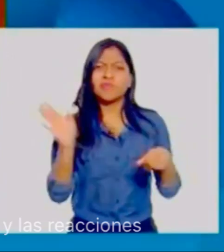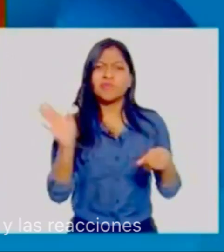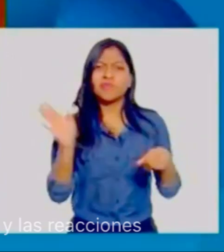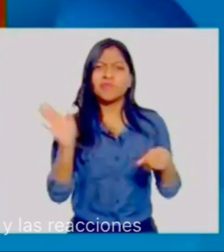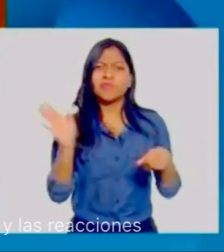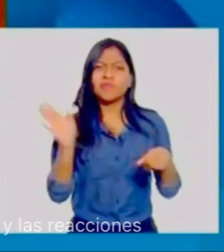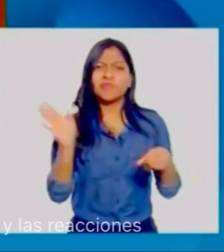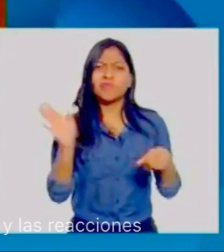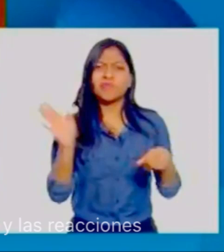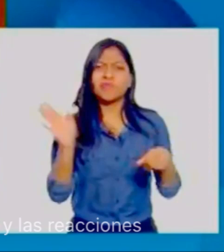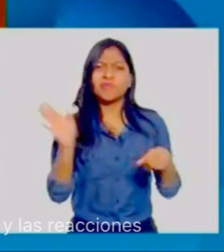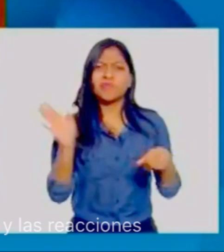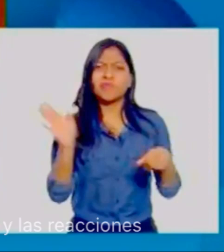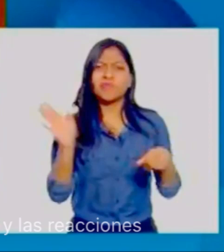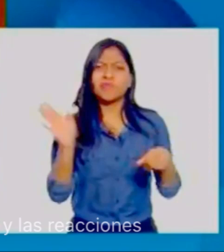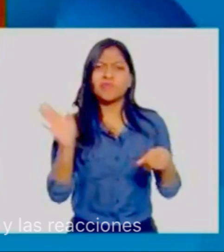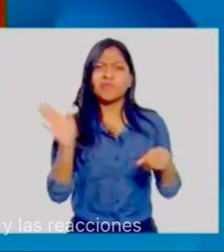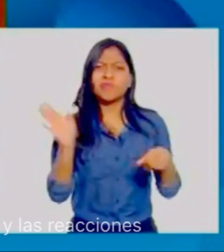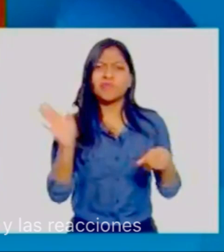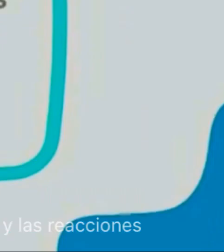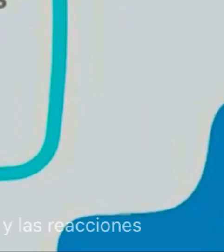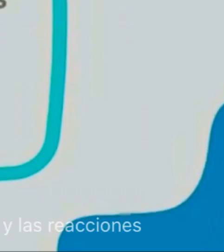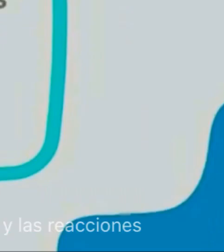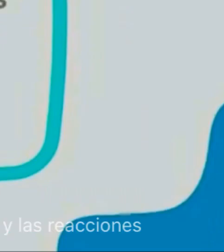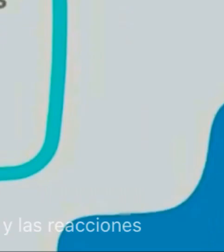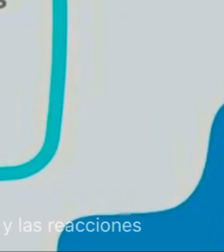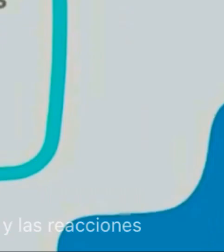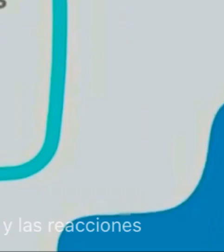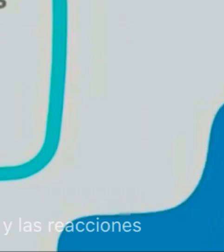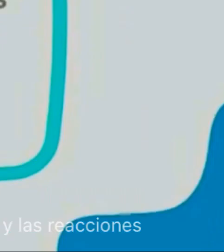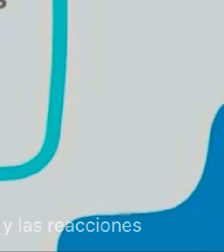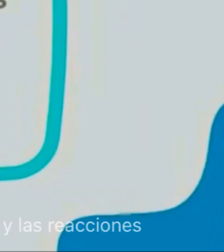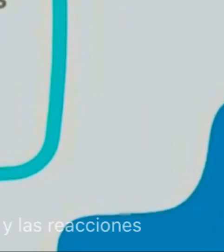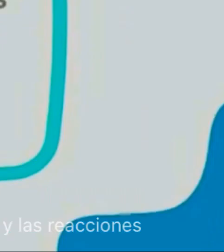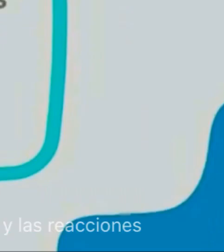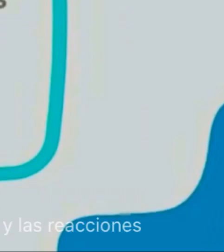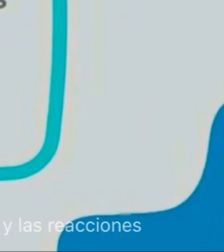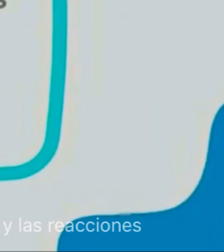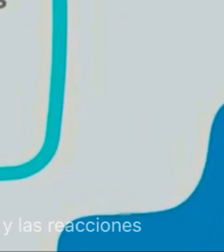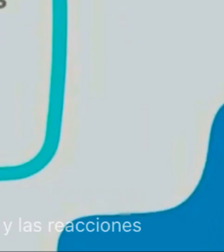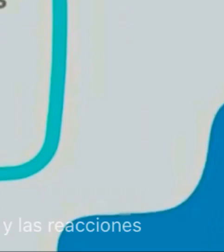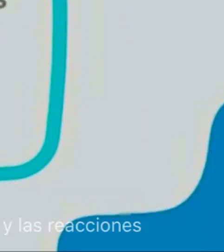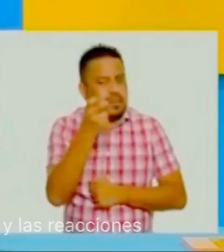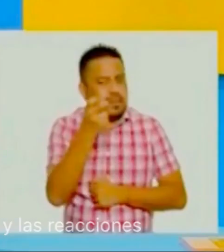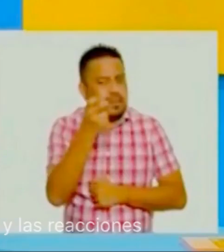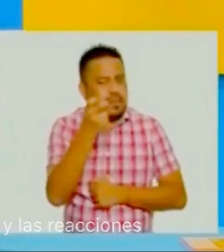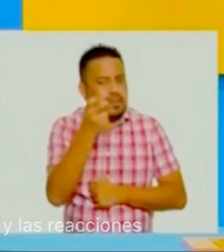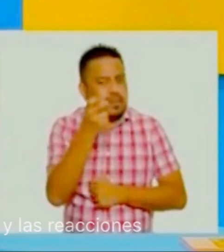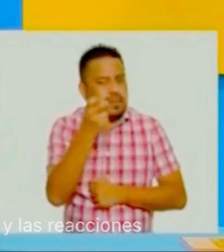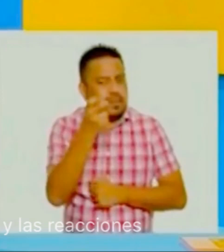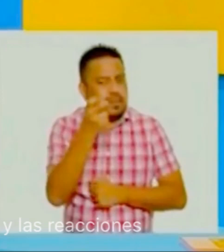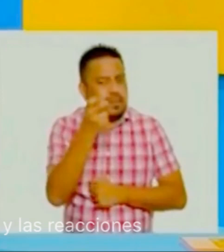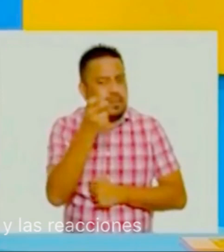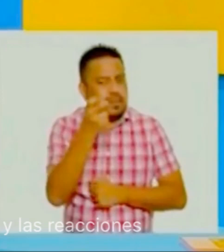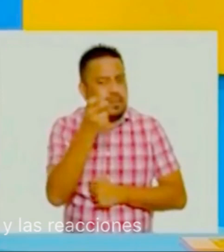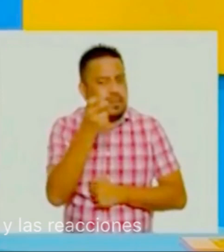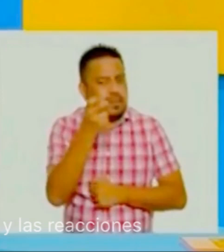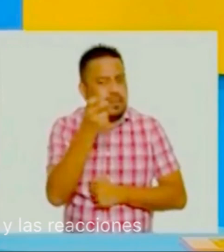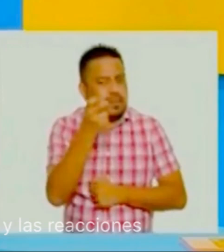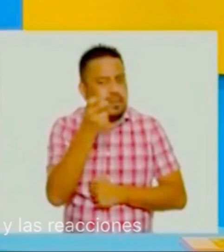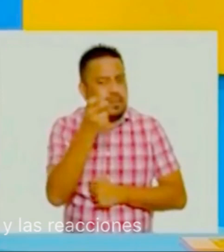consecuencia de las formas de violencia que existe en la sociedad seguimos con la historia del tema de expresiones culturales reconocer a las diferentes